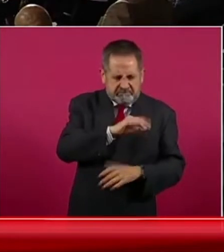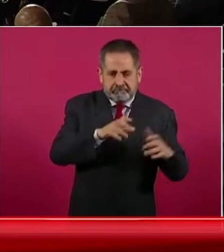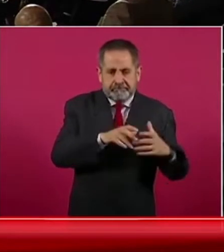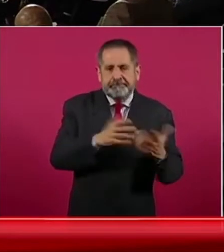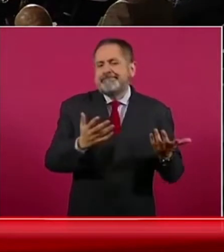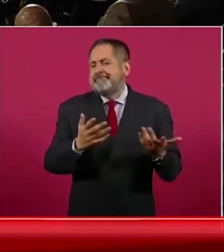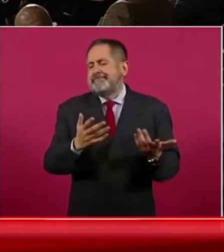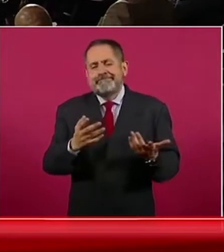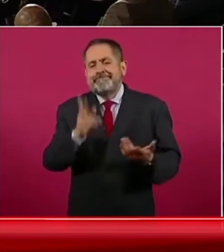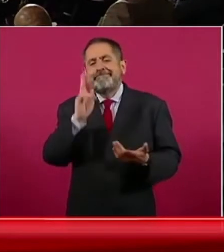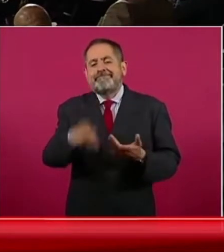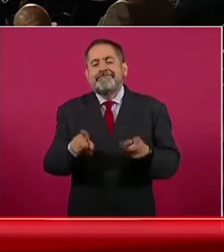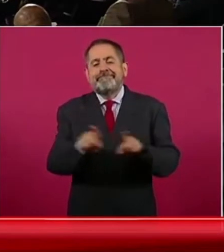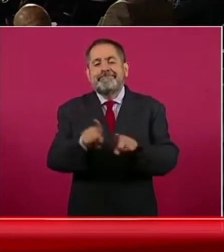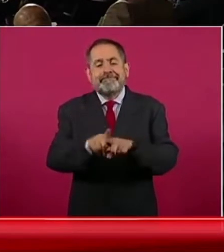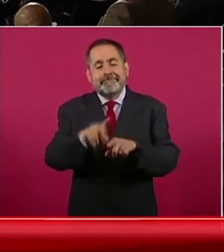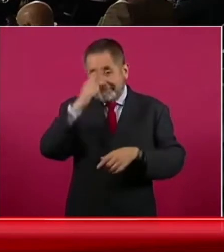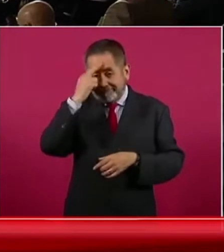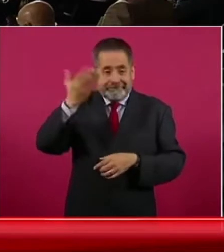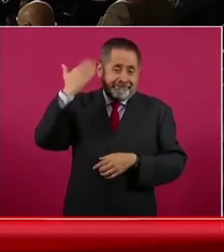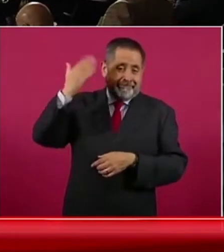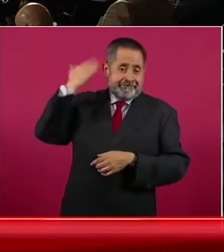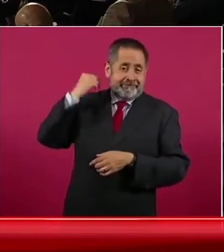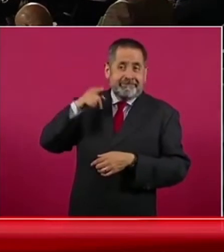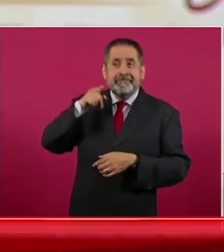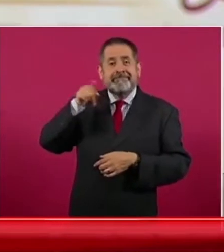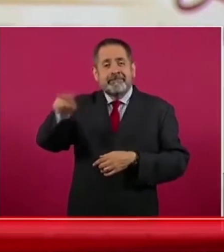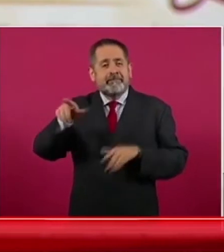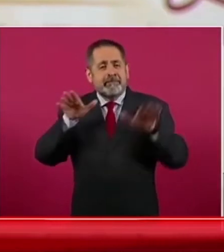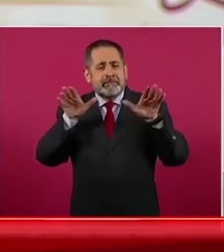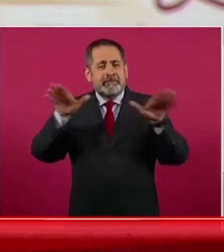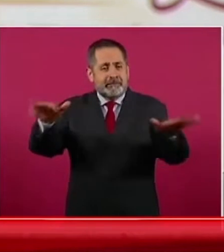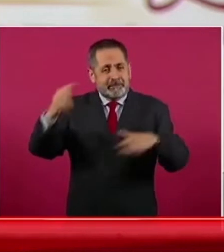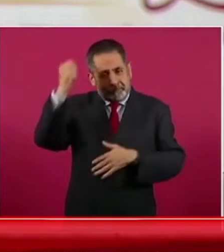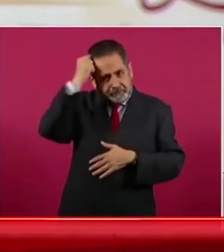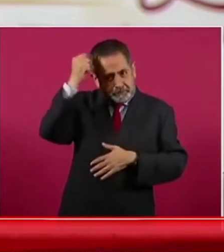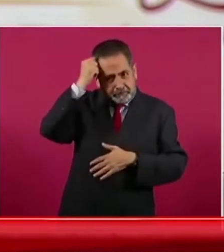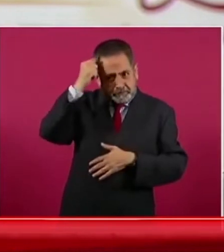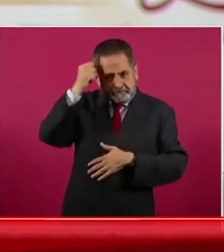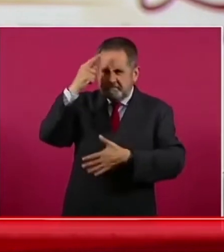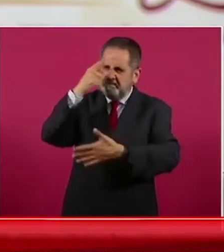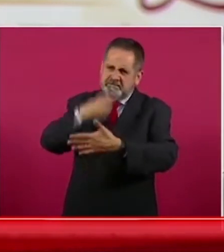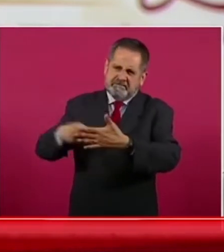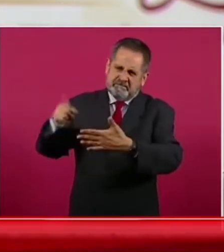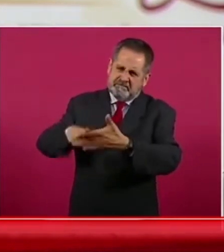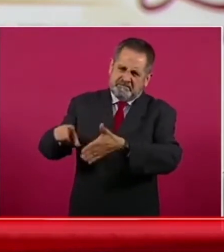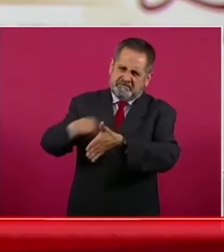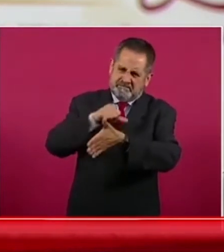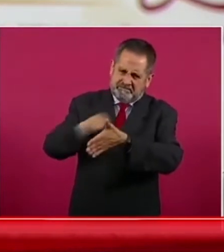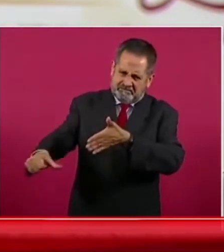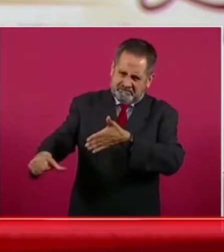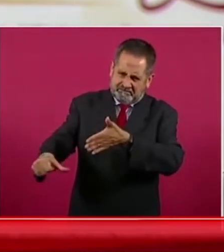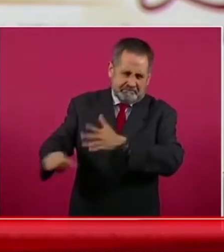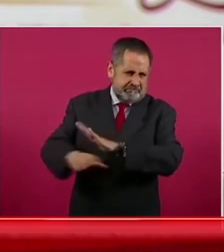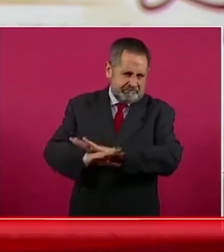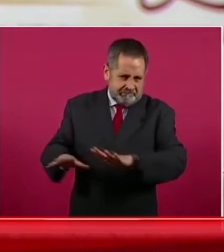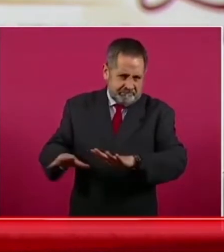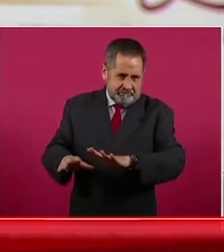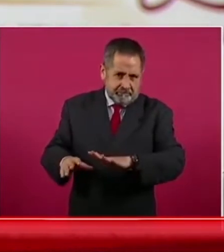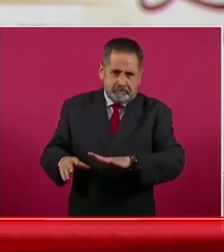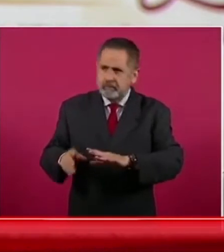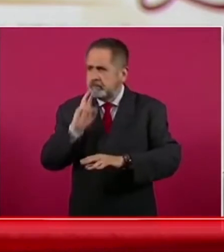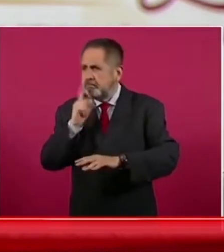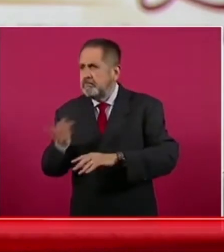se decidió cancelar el aeropuerto de Texcoco y construir el aeropuerto